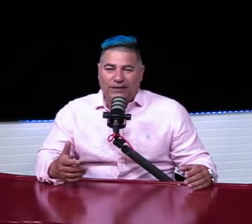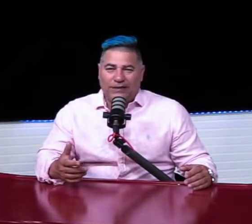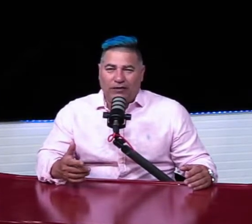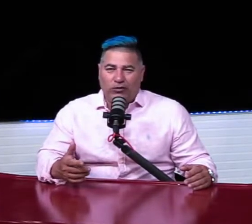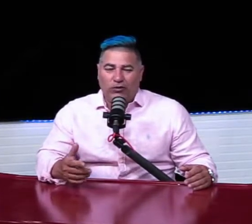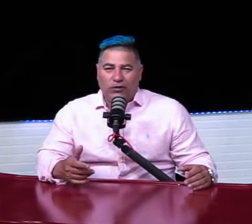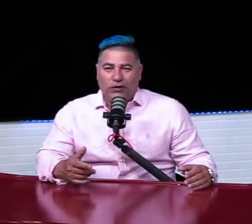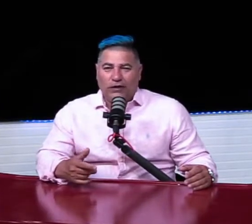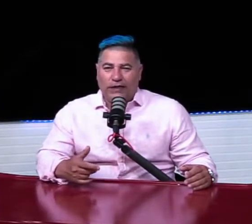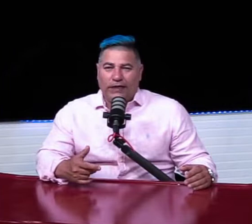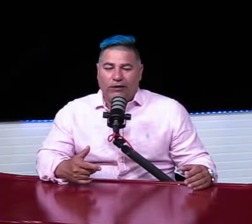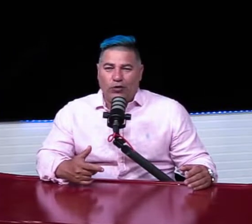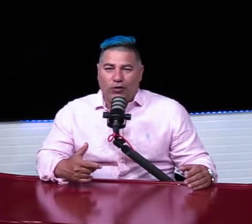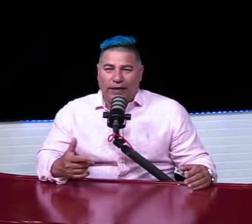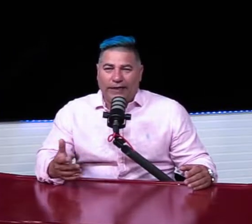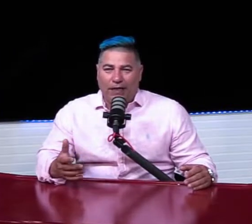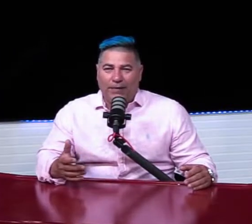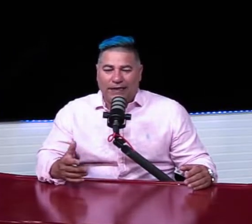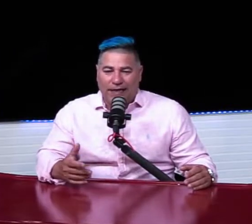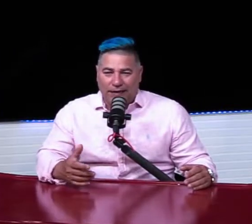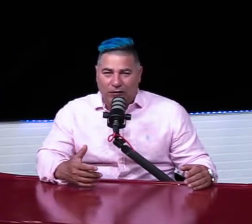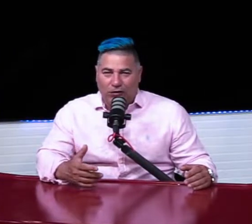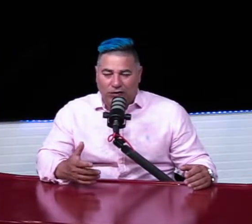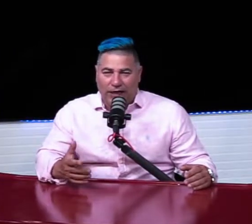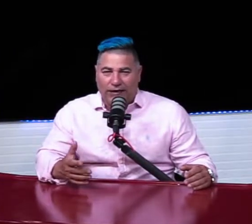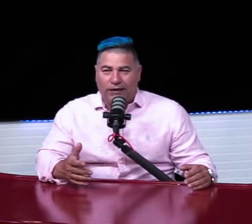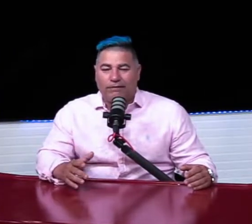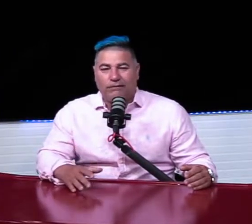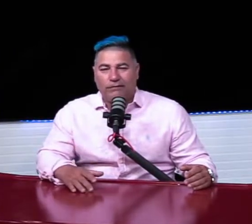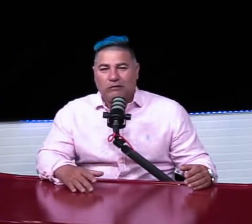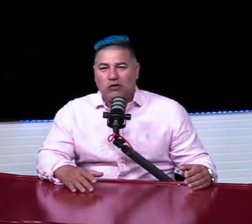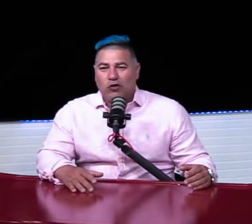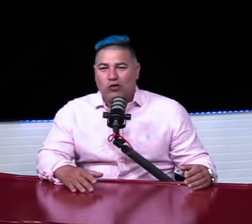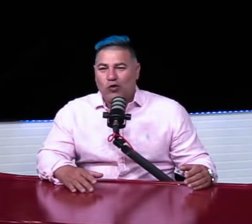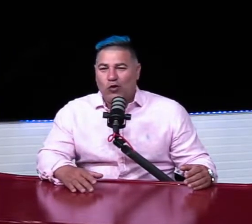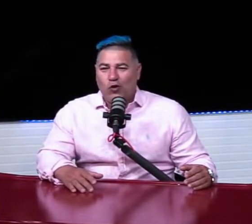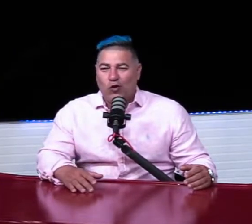está pasando? ¿Que cogió candela Matanza y no saliste?